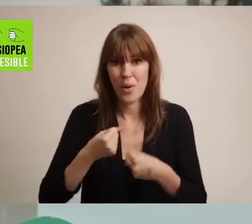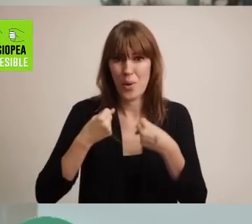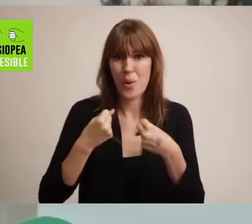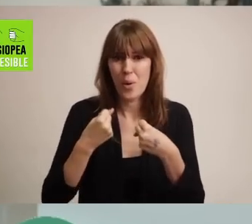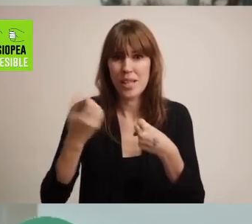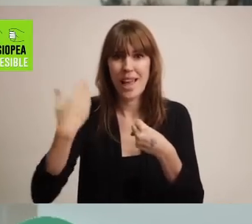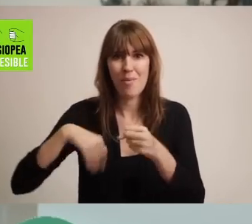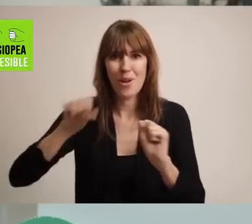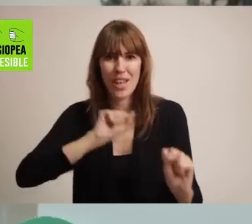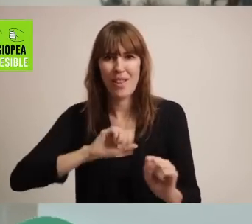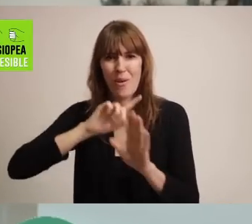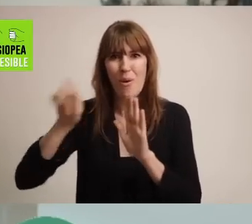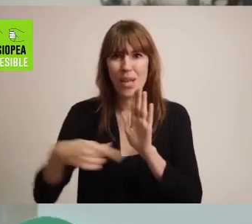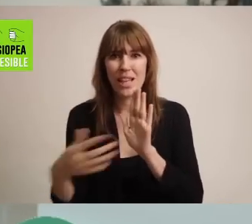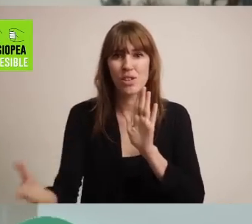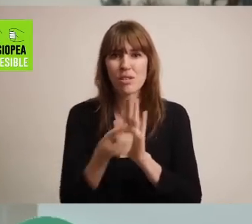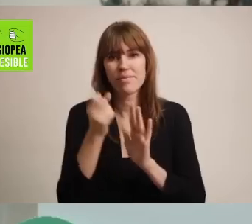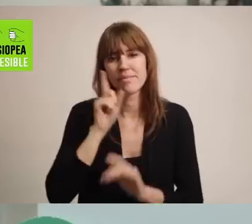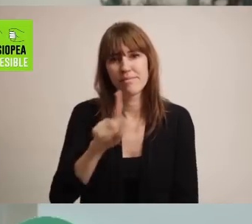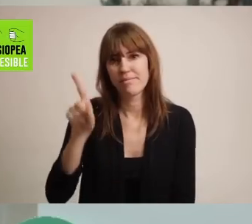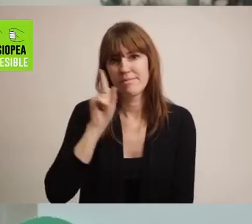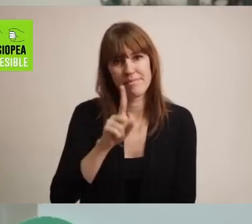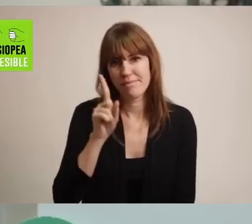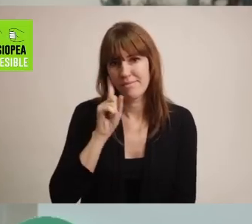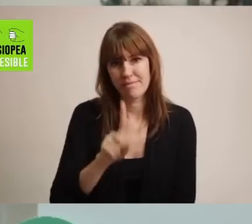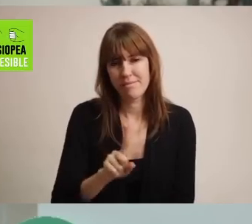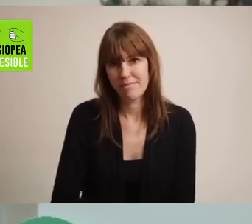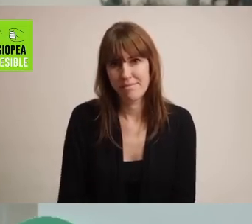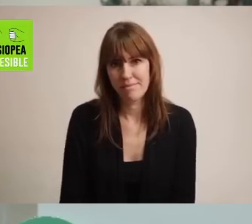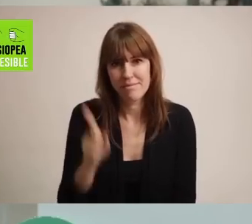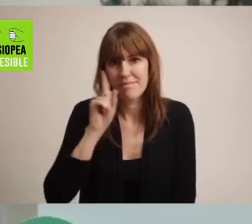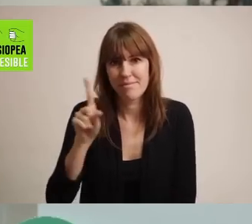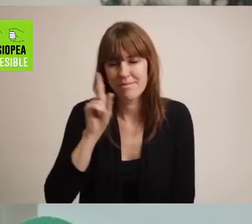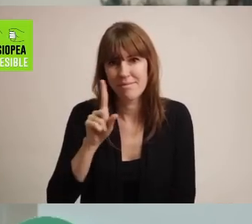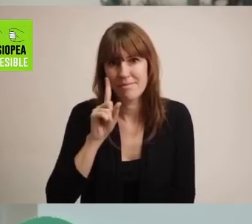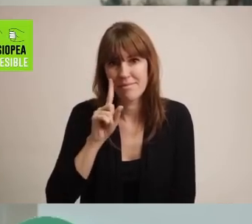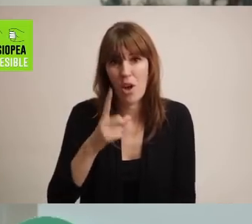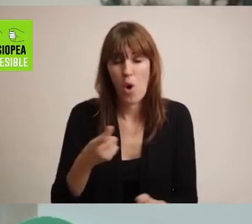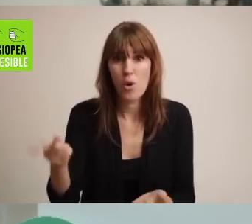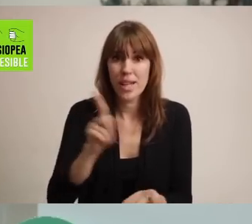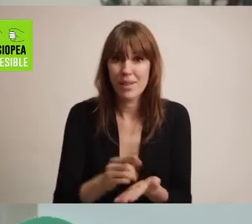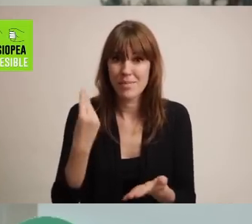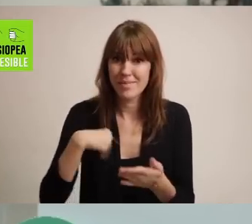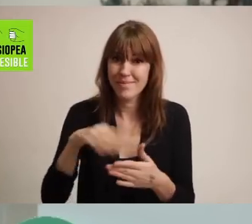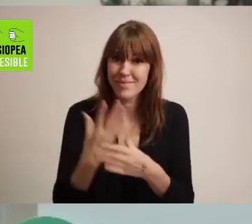todo. Mentira, no es cierto. No es cierto. Volvemos al error de